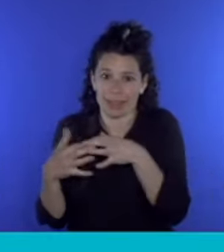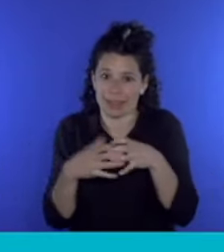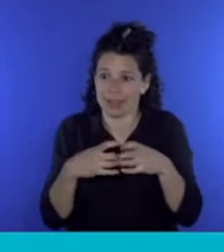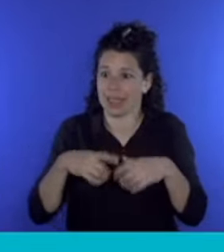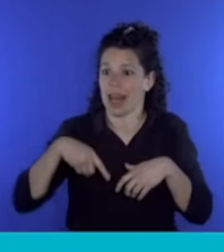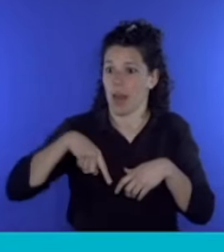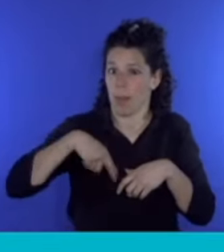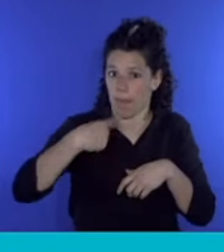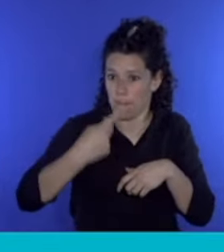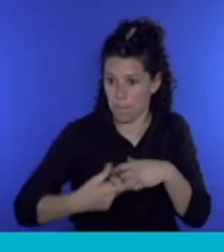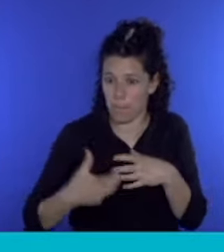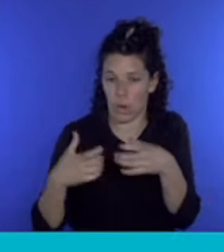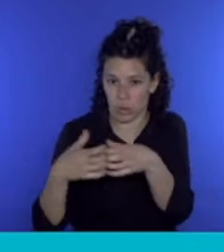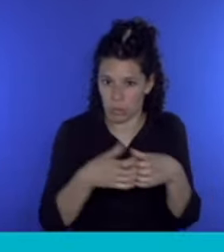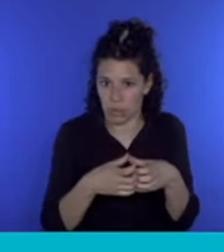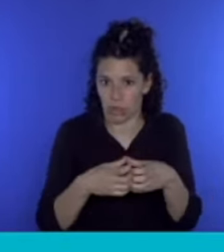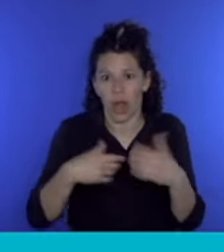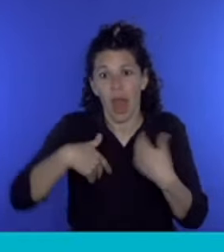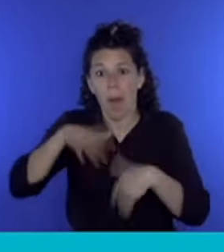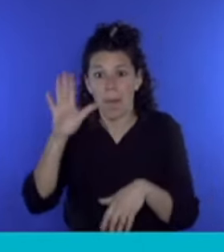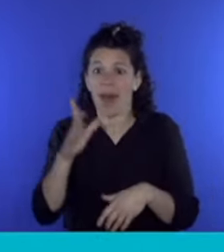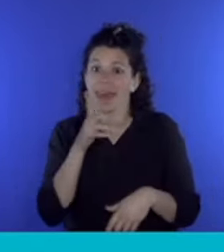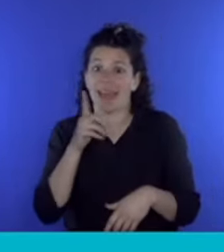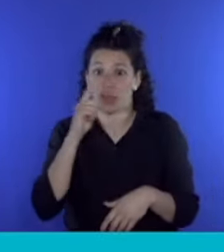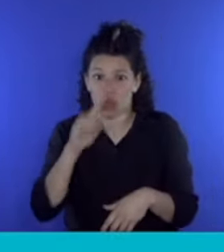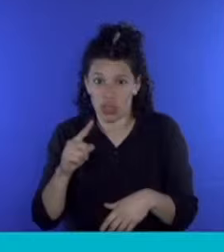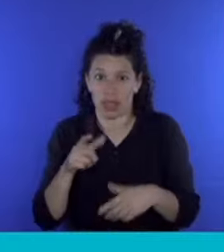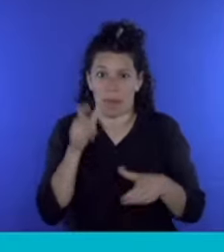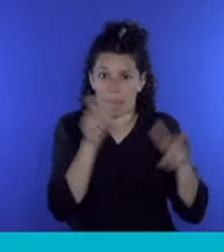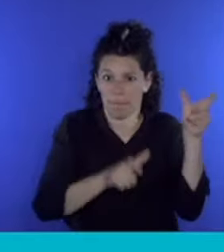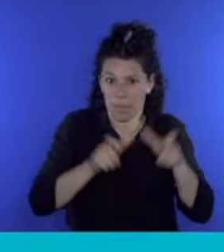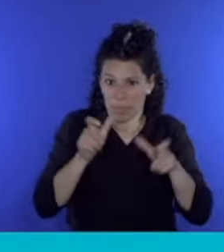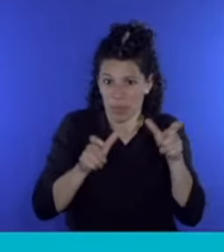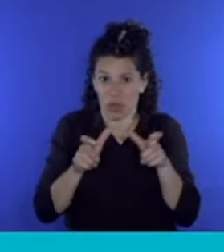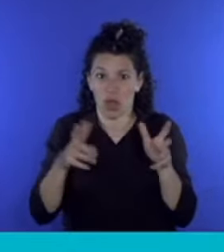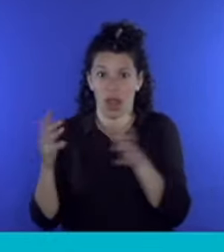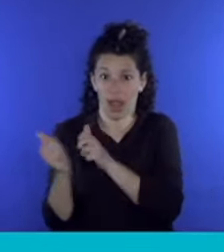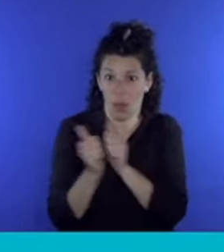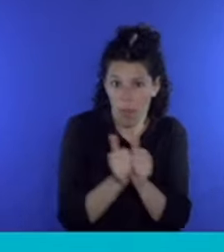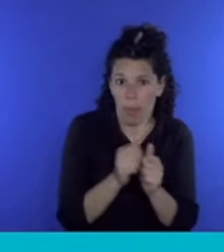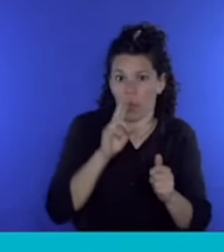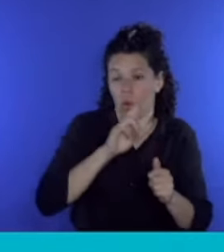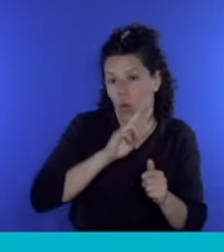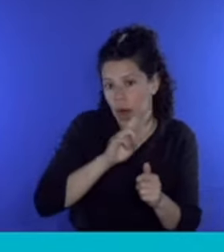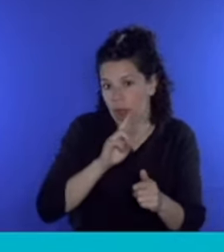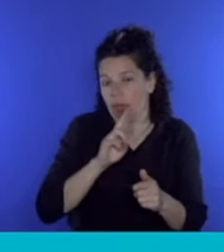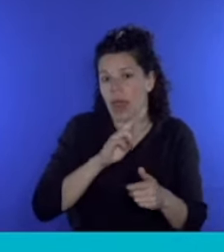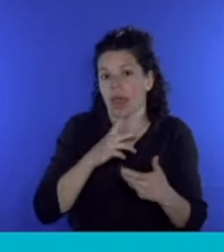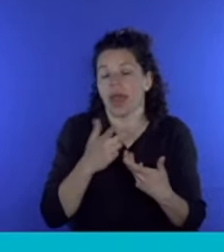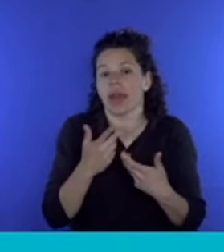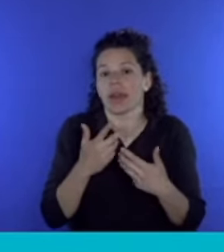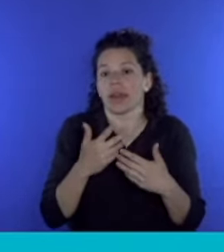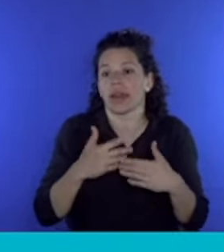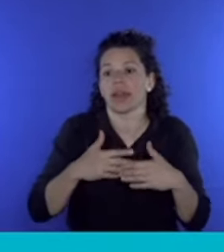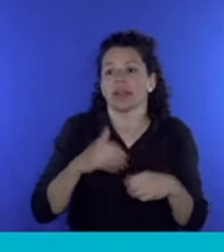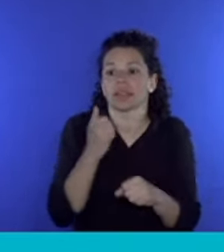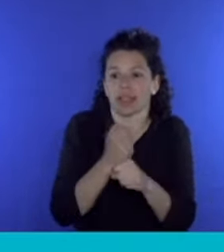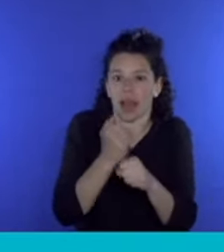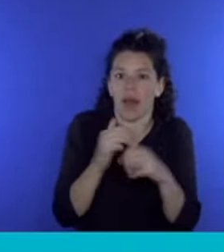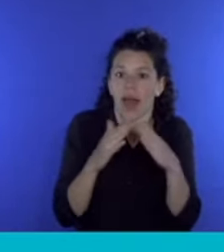son más de 14,000 los acompañantes las acompañantes mayoría mujeres jefas de hogar de